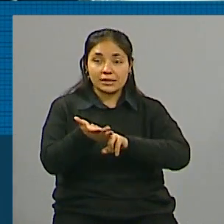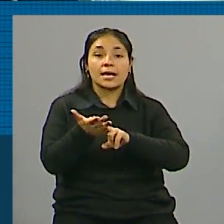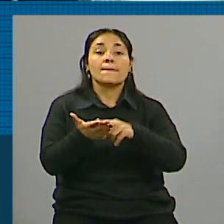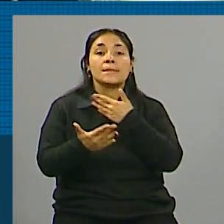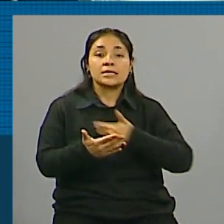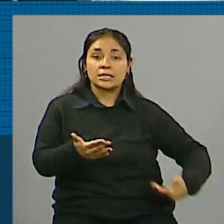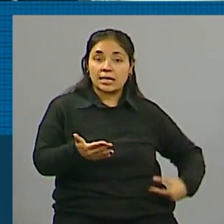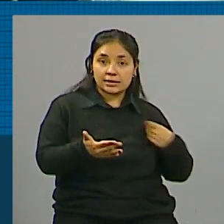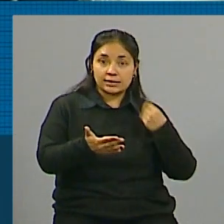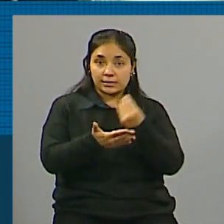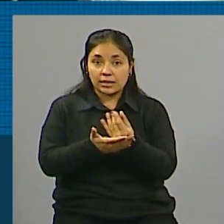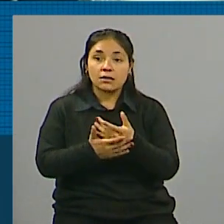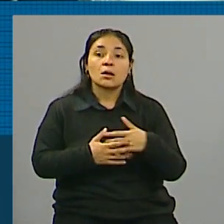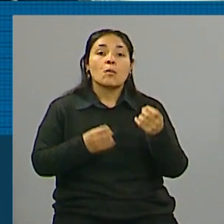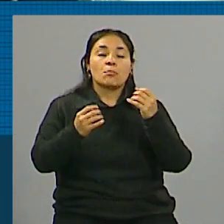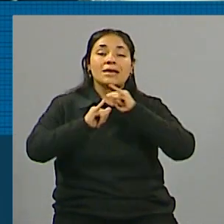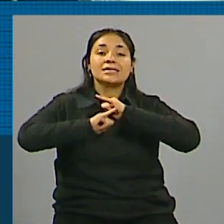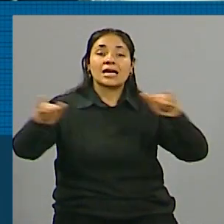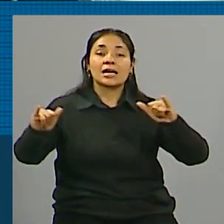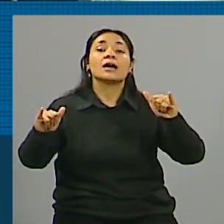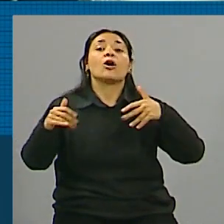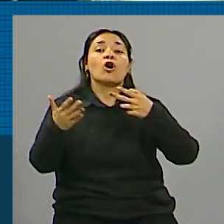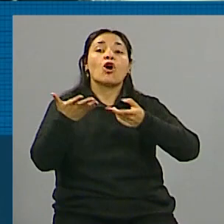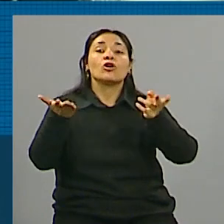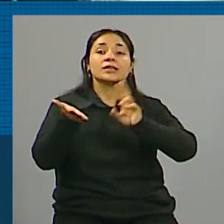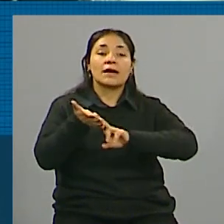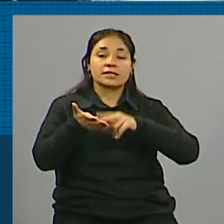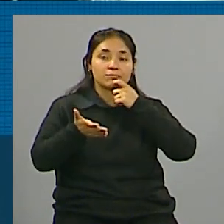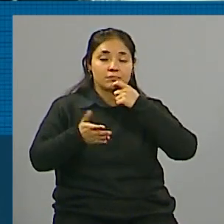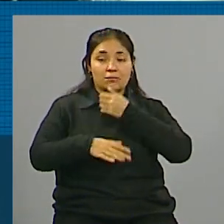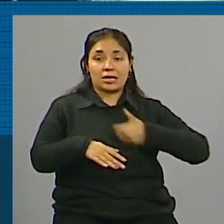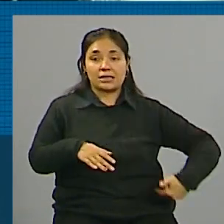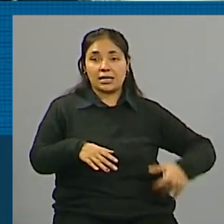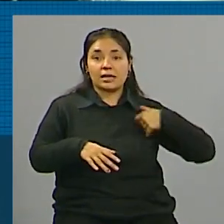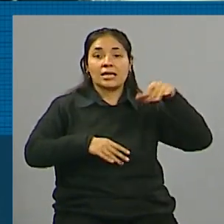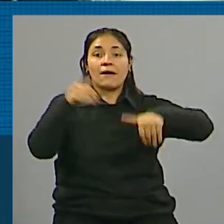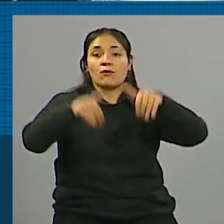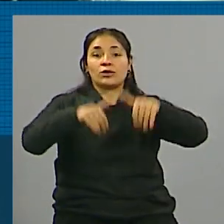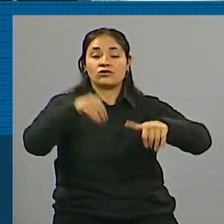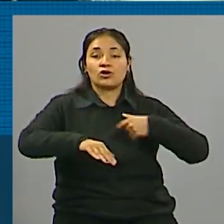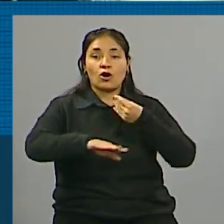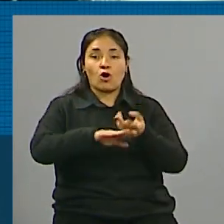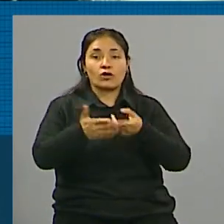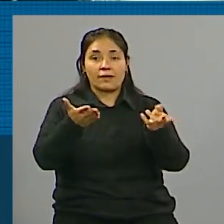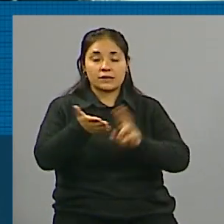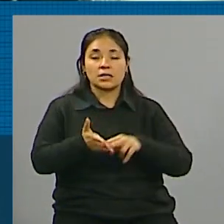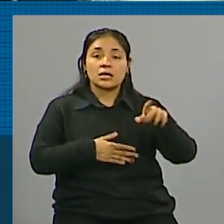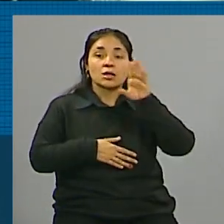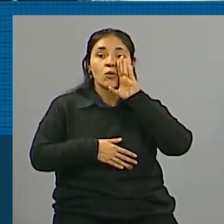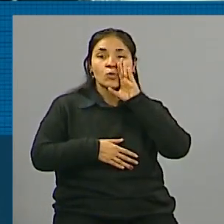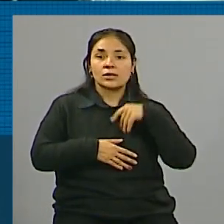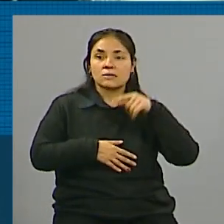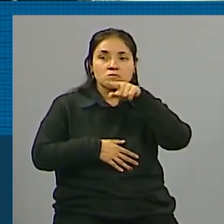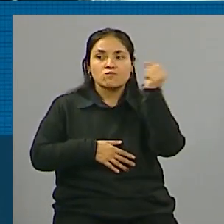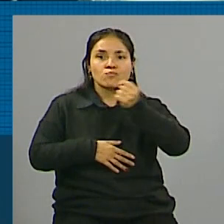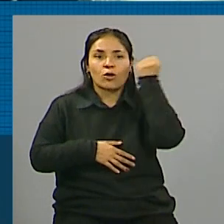cual se hablaba de ir por una nueva presidencia y la reelección en Estados Unidos. ¿Es un tema de preocupación y